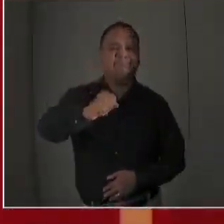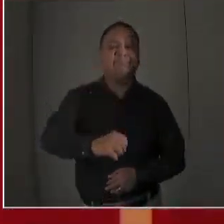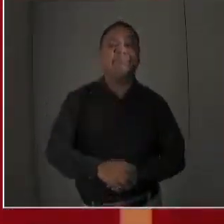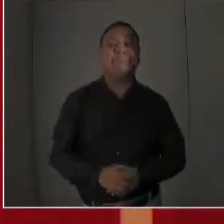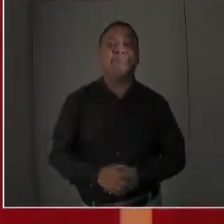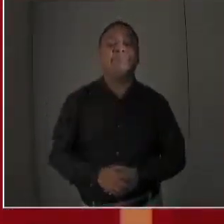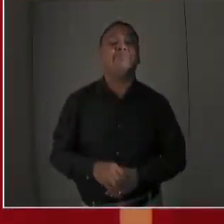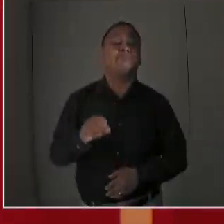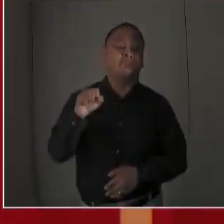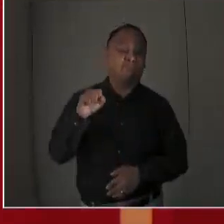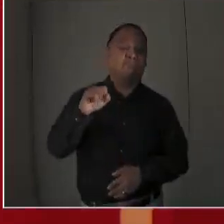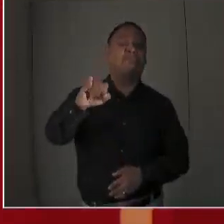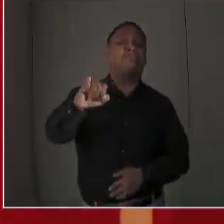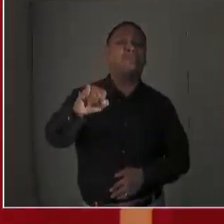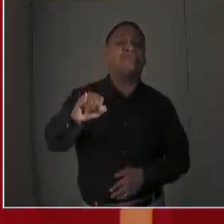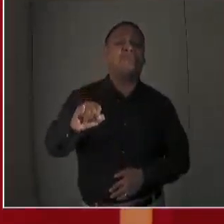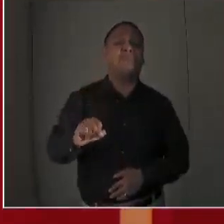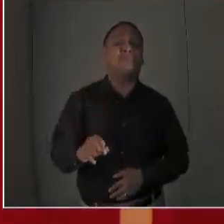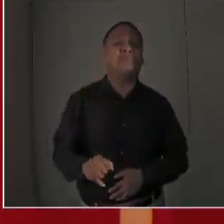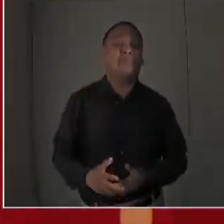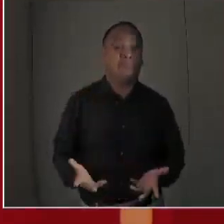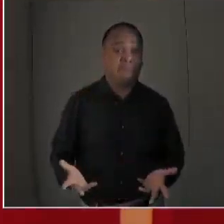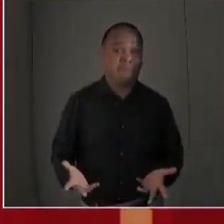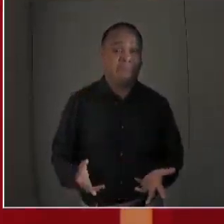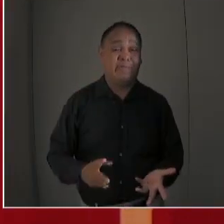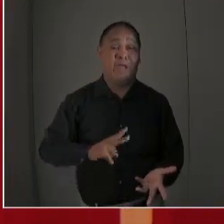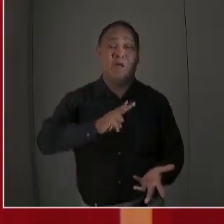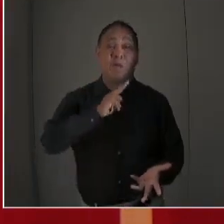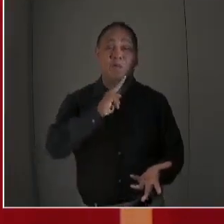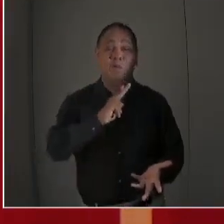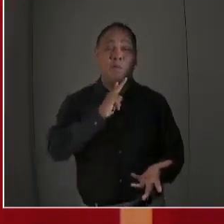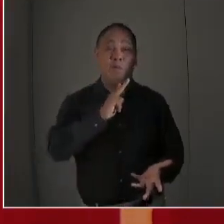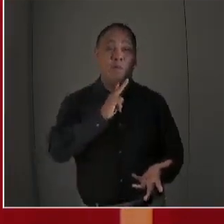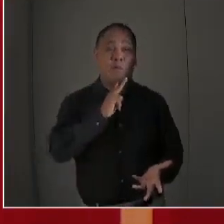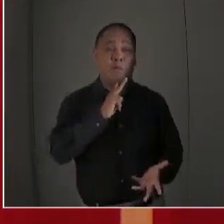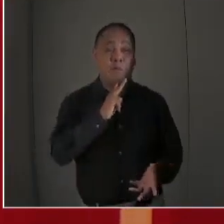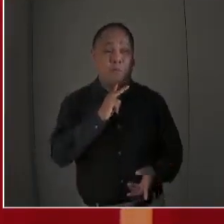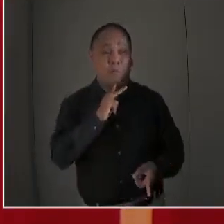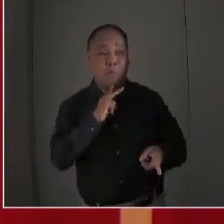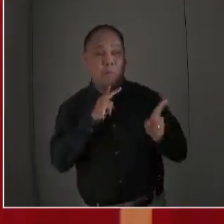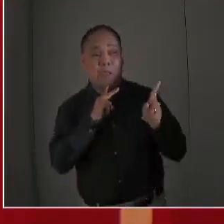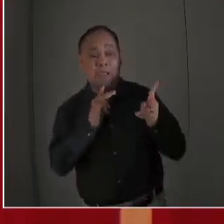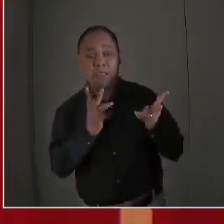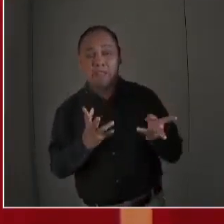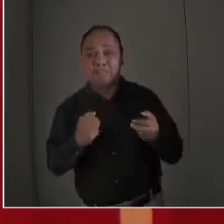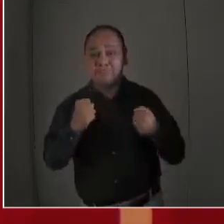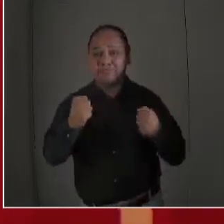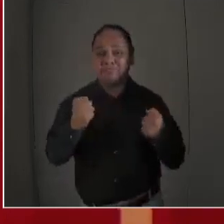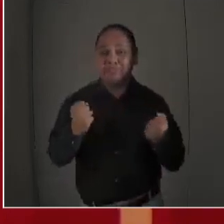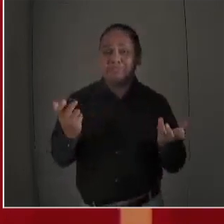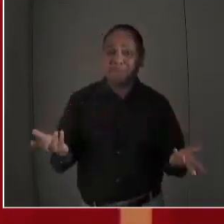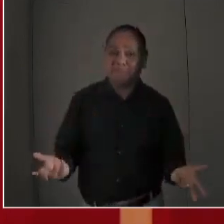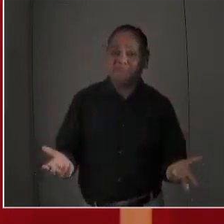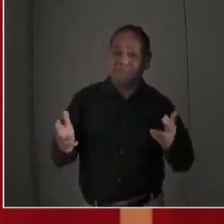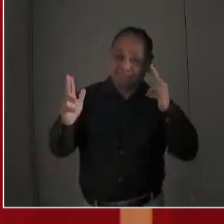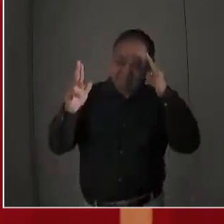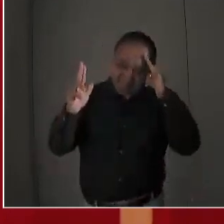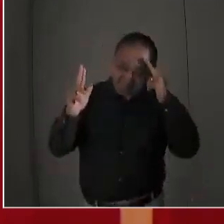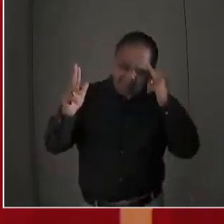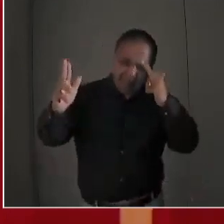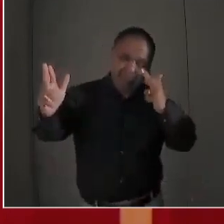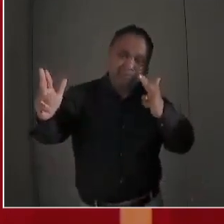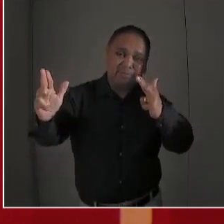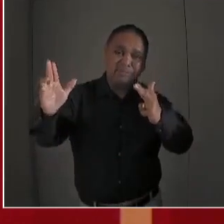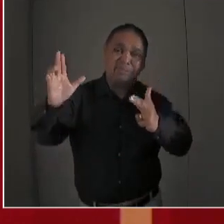Así es, el 2 de junio, estar con Claudia hoy. Es un honor estar